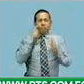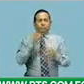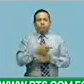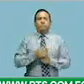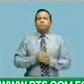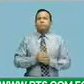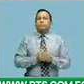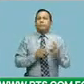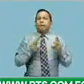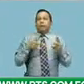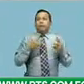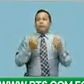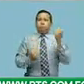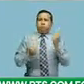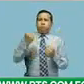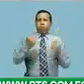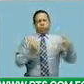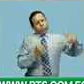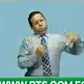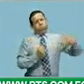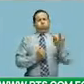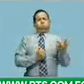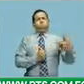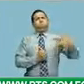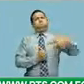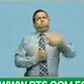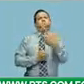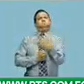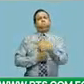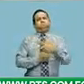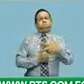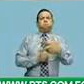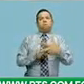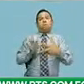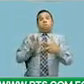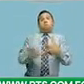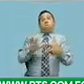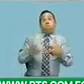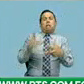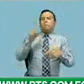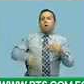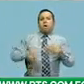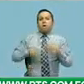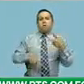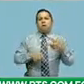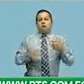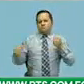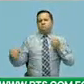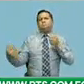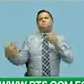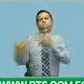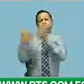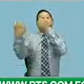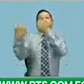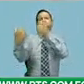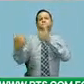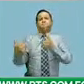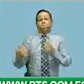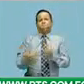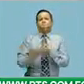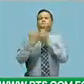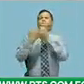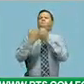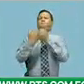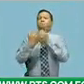La desgracia ocurre en menos de 10 segundos cuando el camión pierde los frenos. Y es que el choque fue tan fuerte que inmediatamente